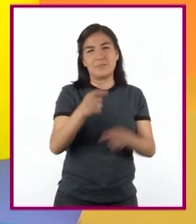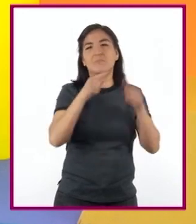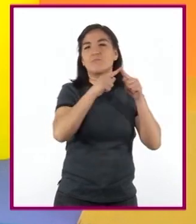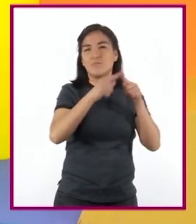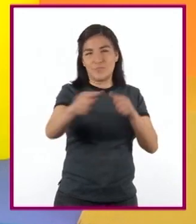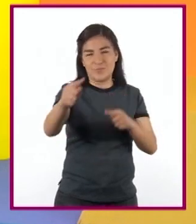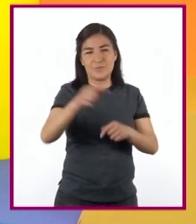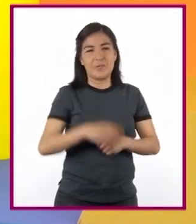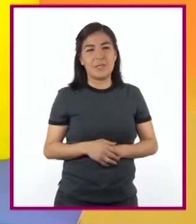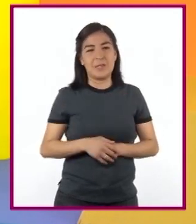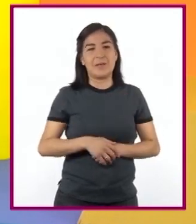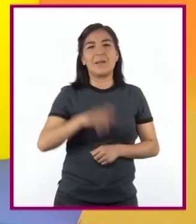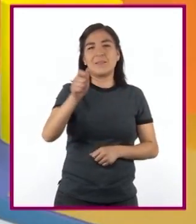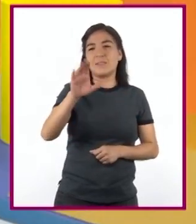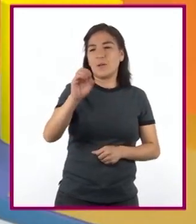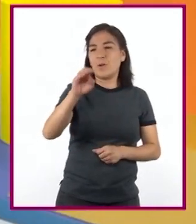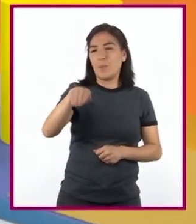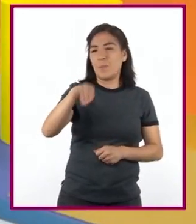semana, el cómic.